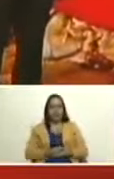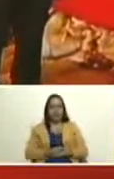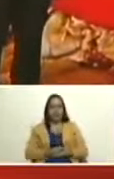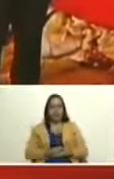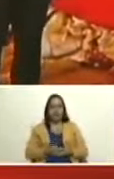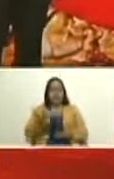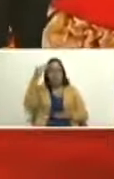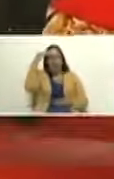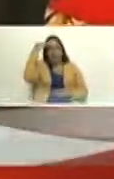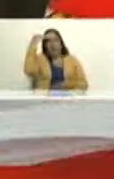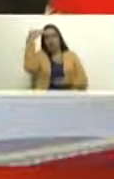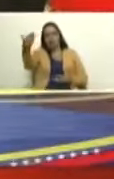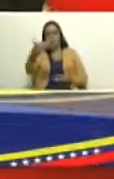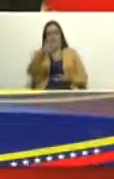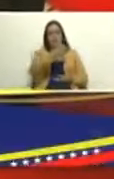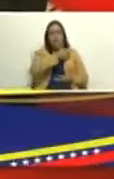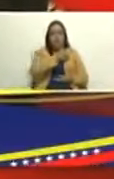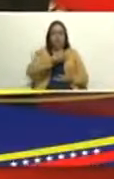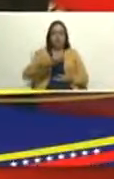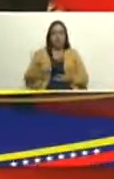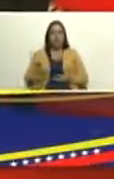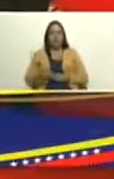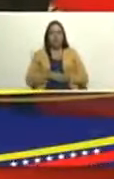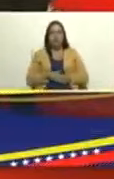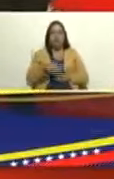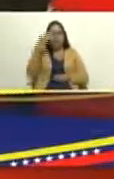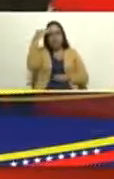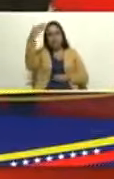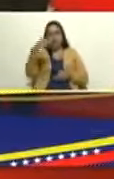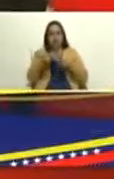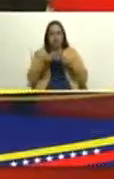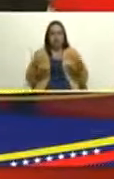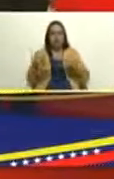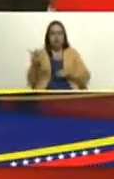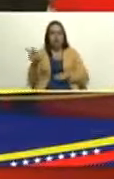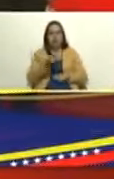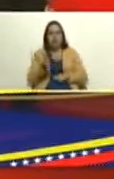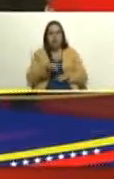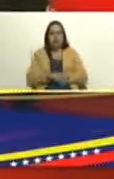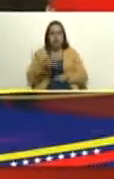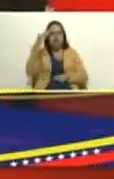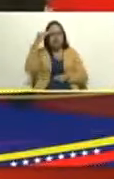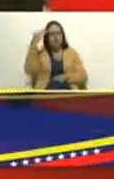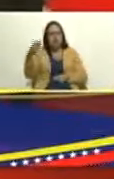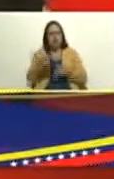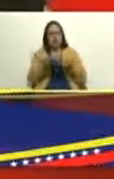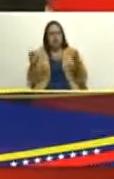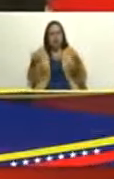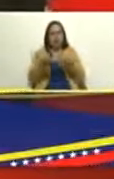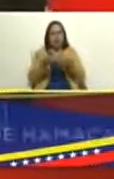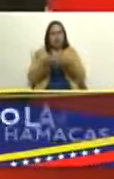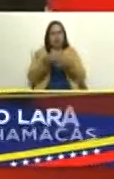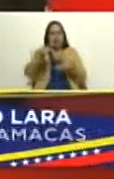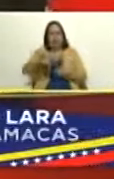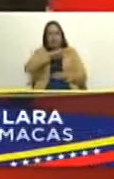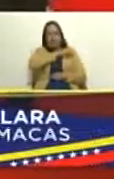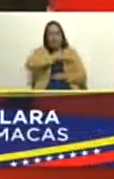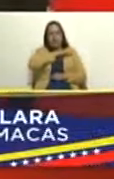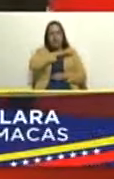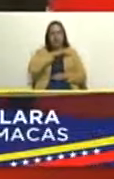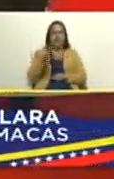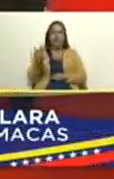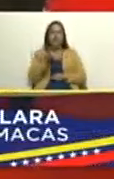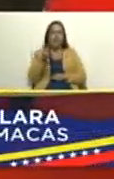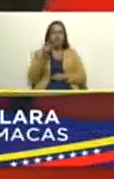Saludos, presidente. Saludo a toda Venezuela. Saludo a todo el equipo de esta gran misión, Venezuela Mujer.